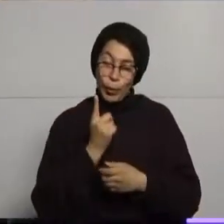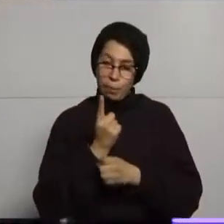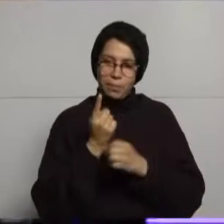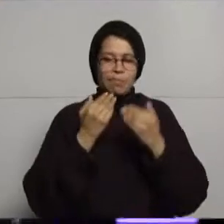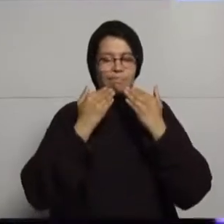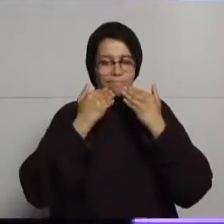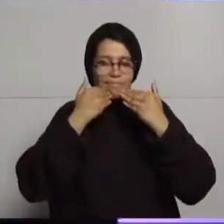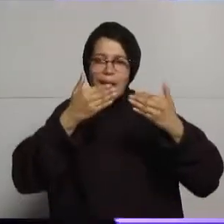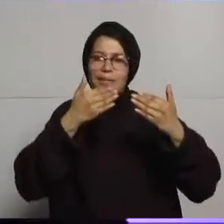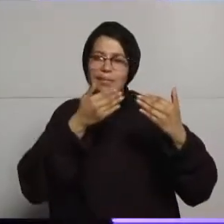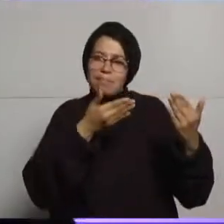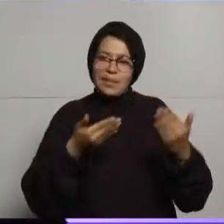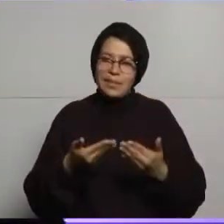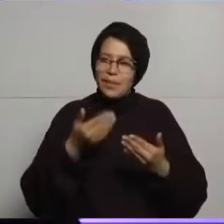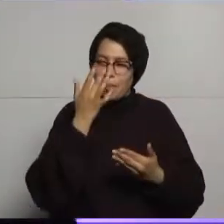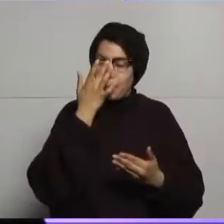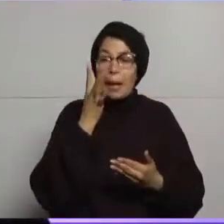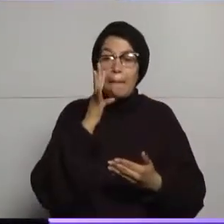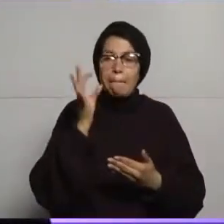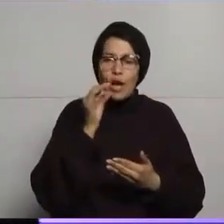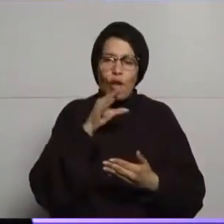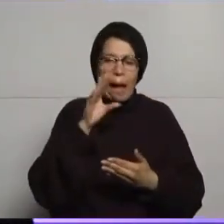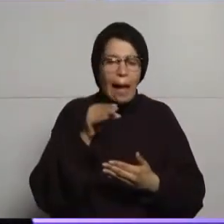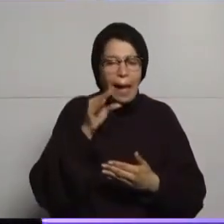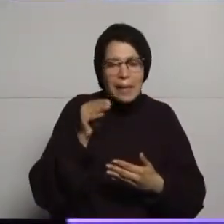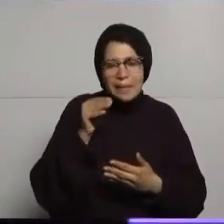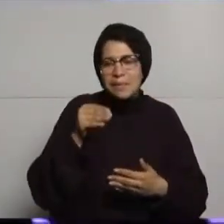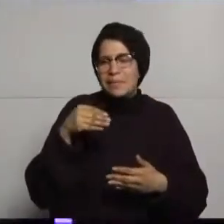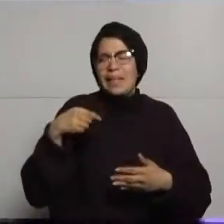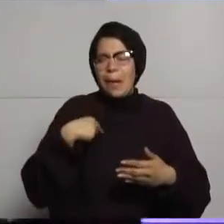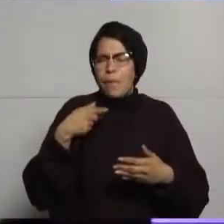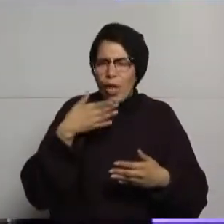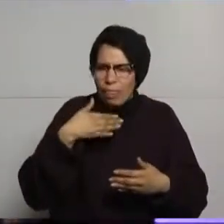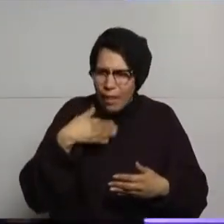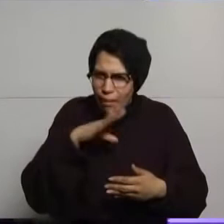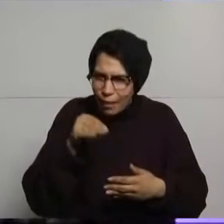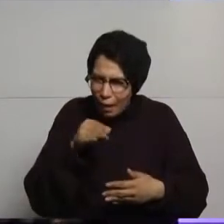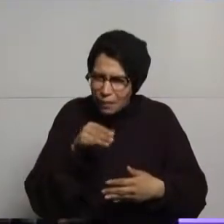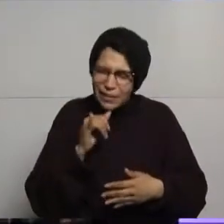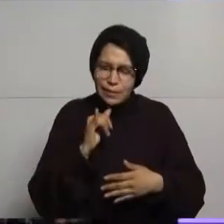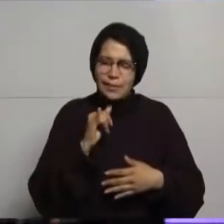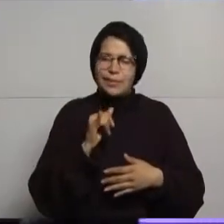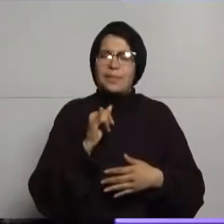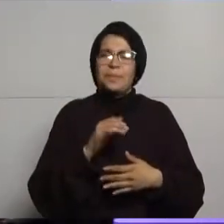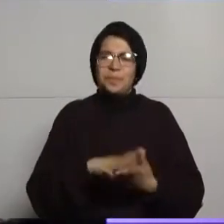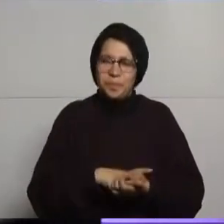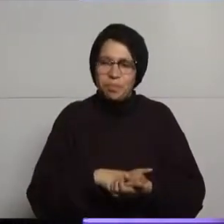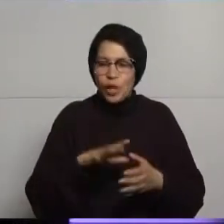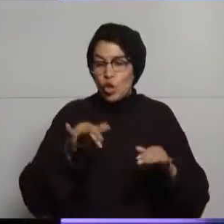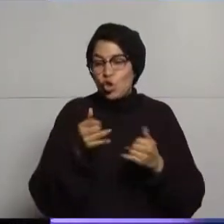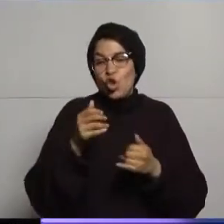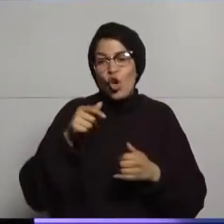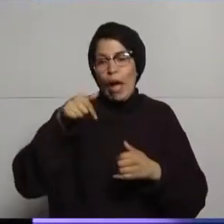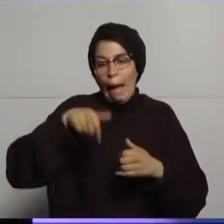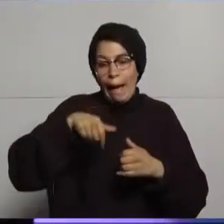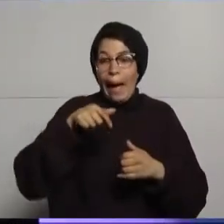todos y perdón por mi acento, pero creo que se entiende. Sí. He sobrevivido los últimos 3 años,